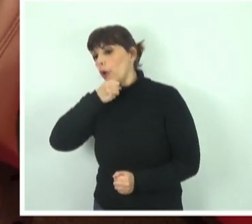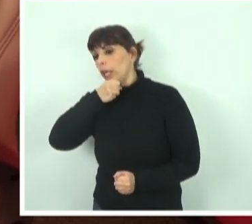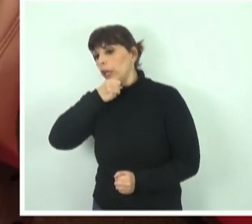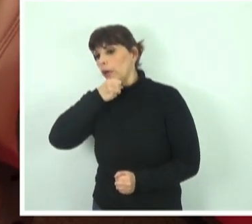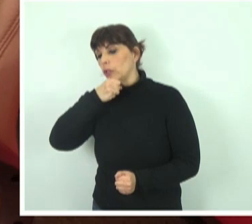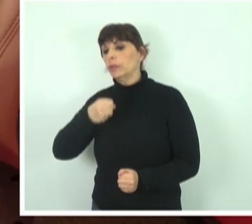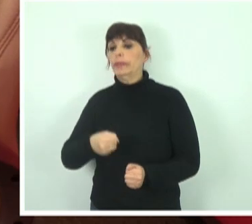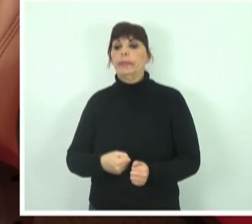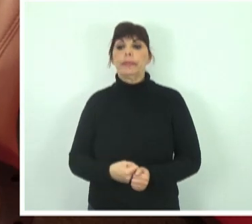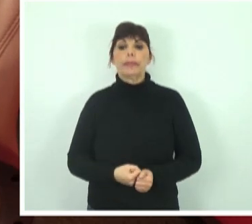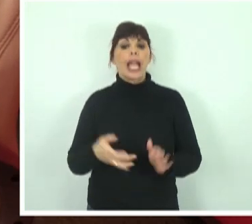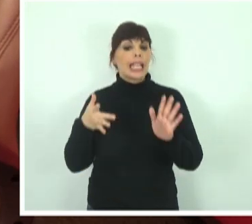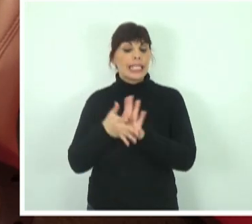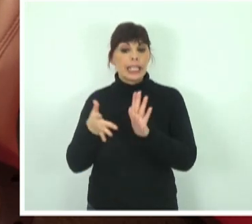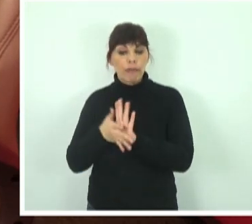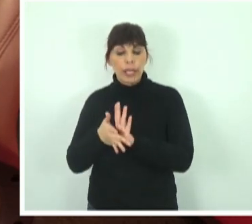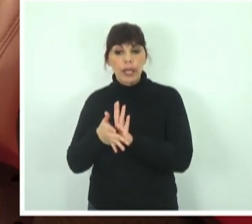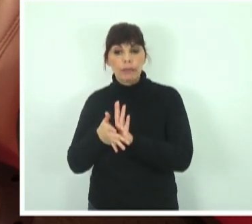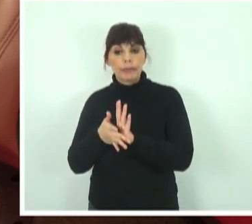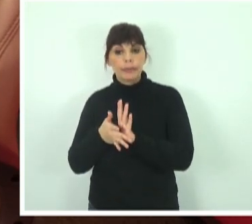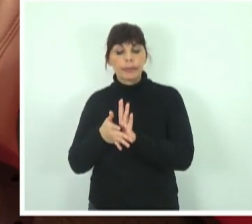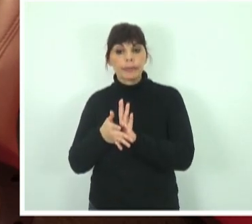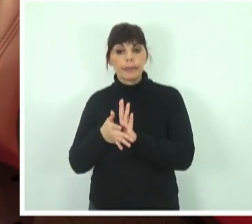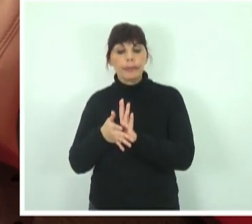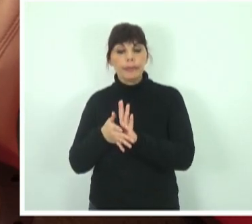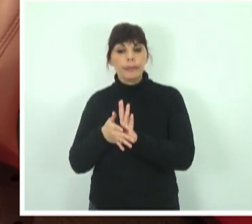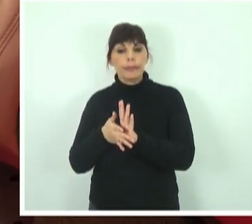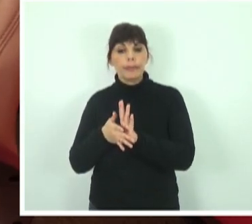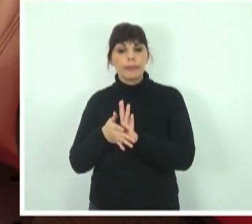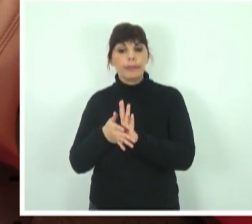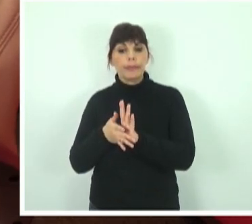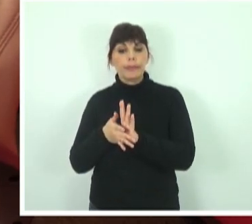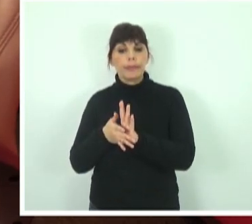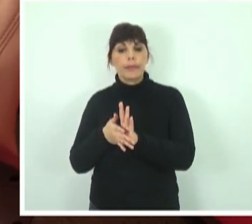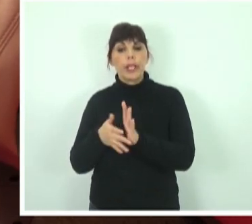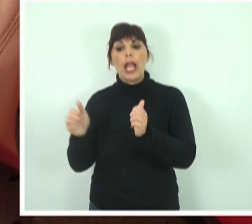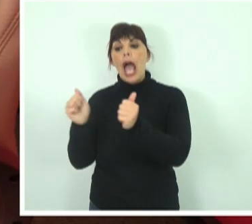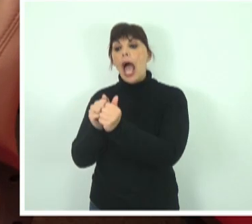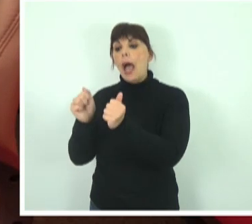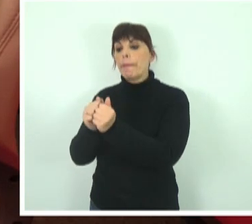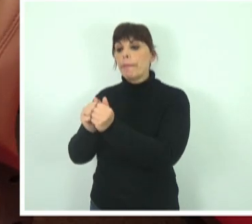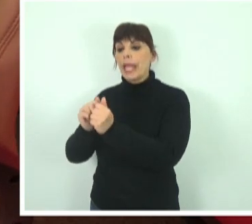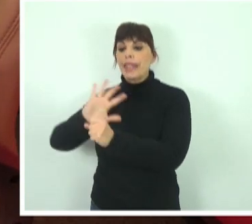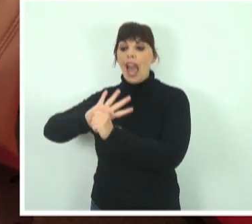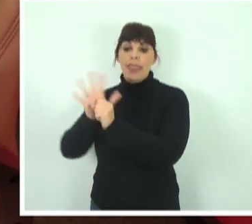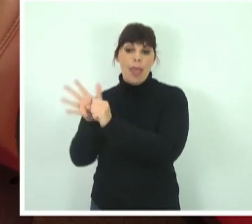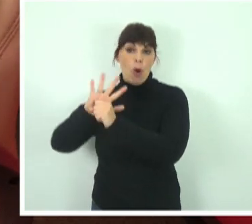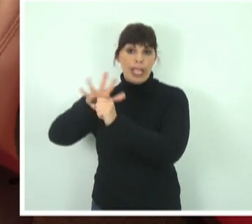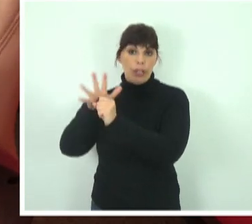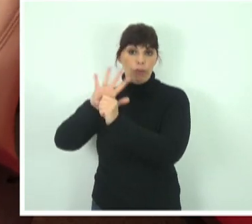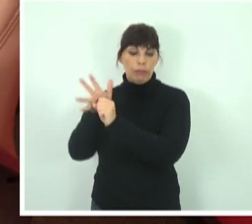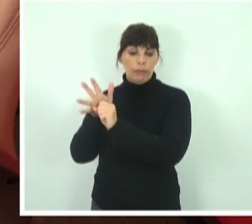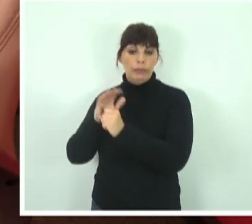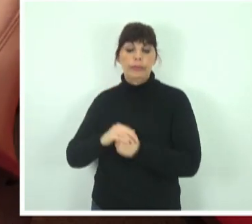o lycios y significa piedra. Algunas veces le llaman piedra de molino, pero esa